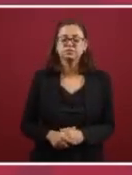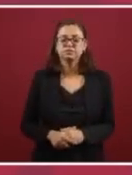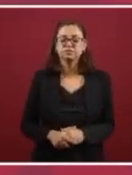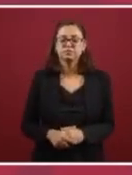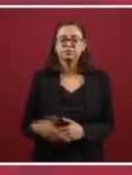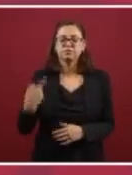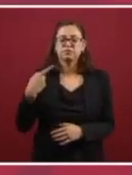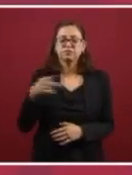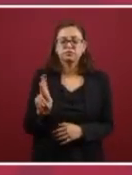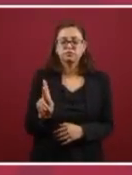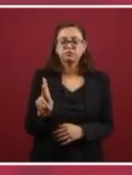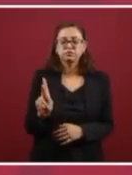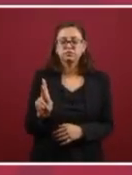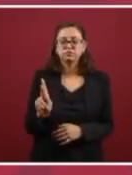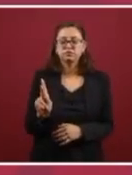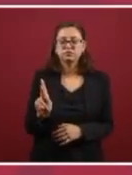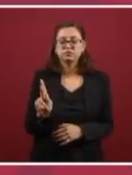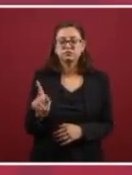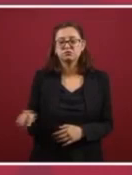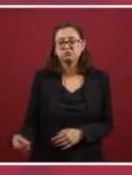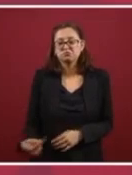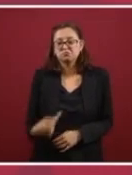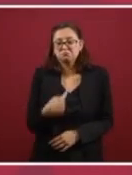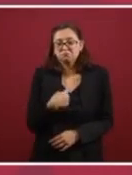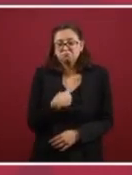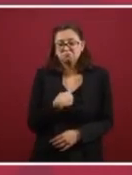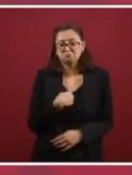Sin embargo, yo